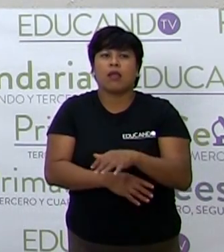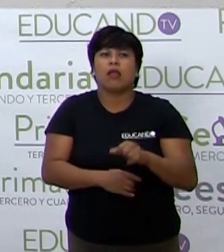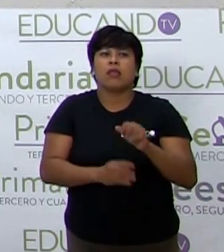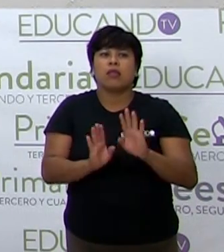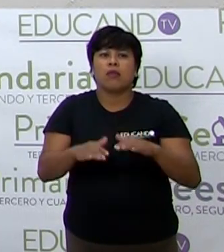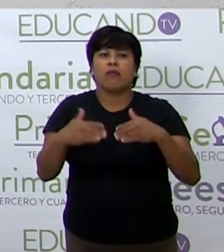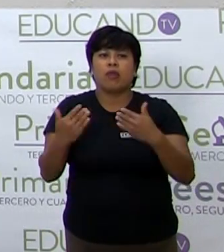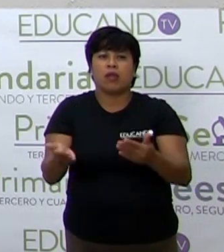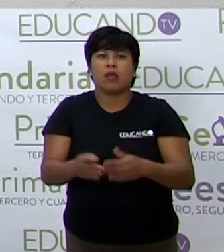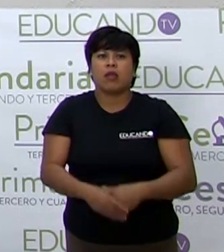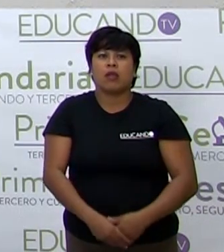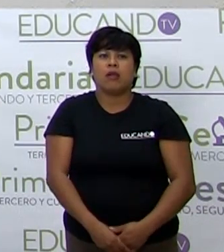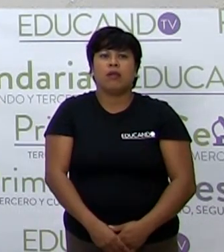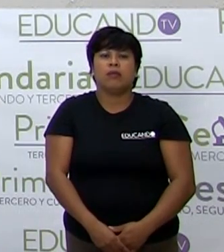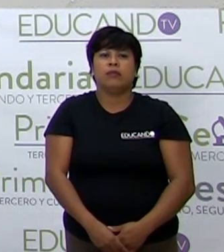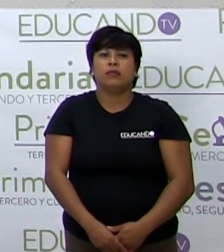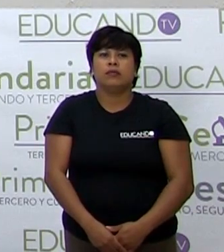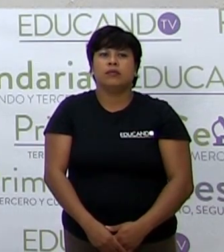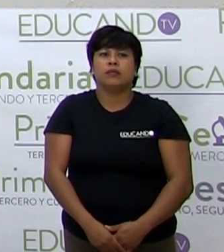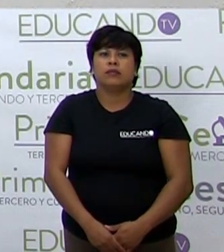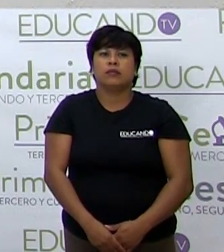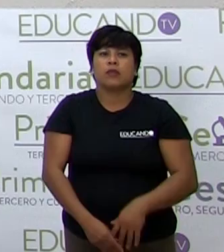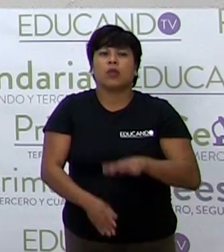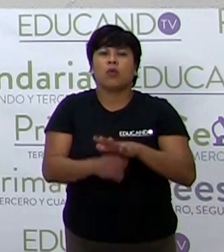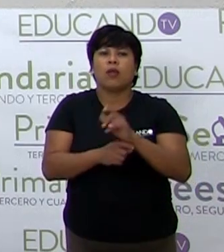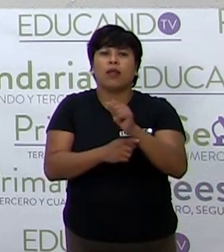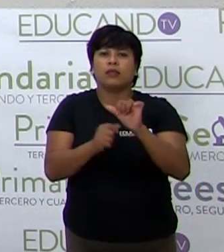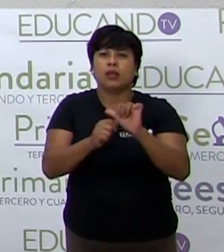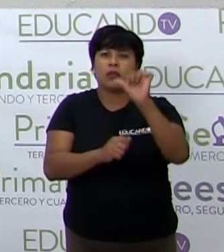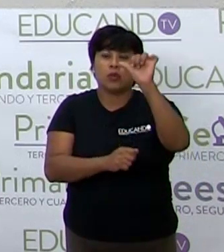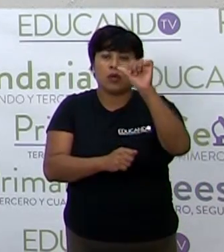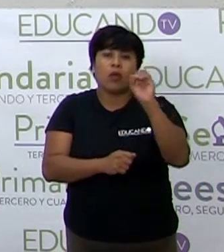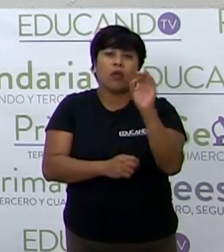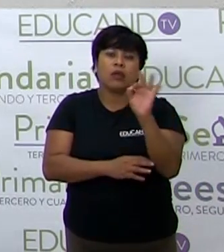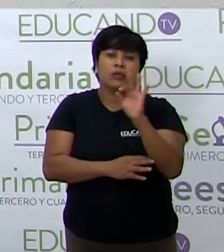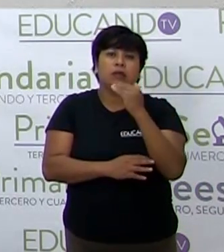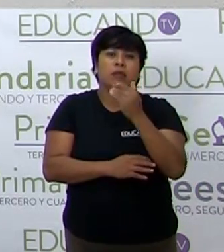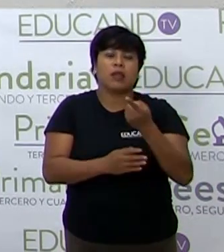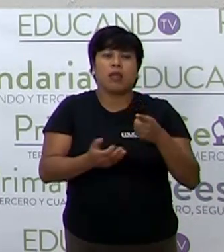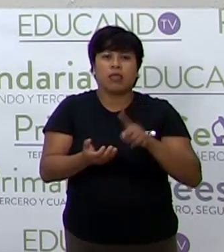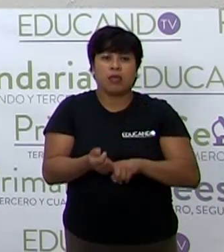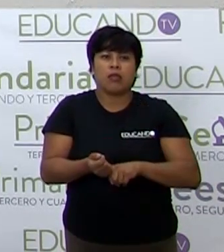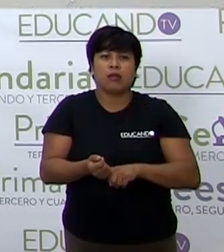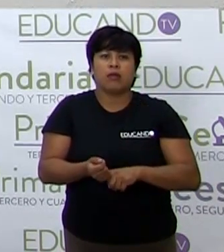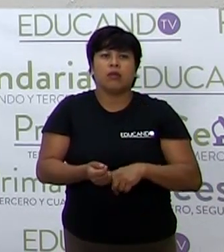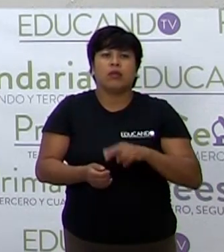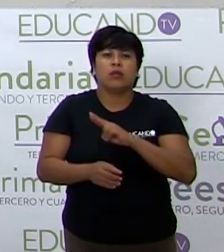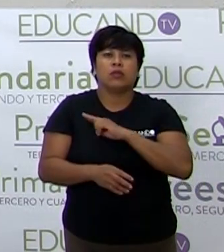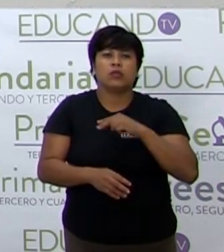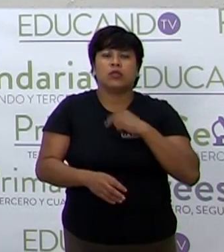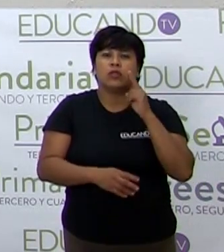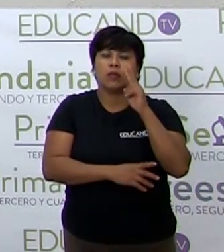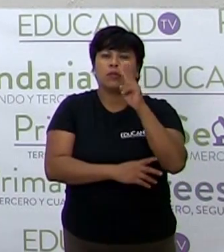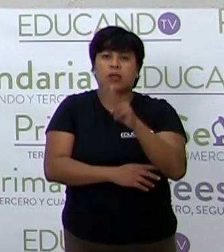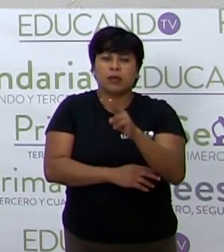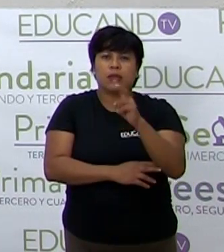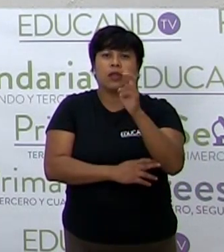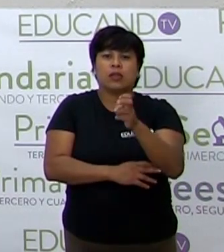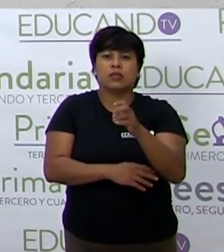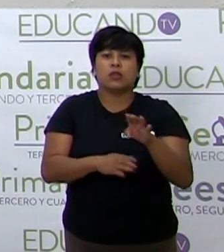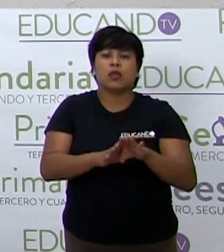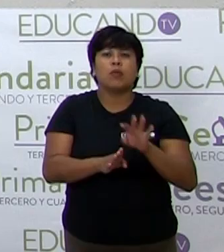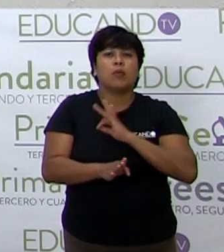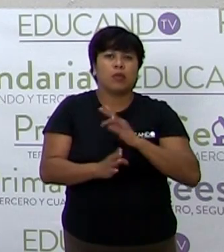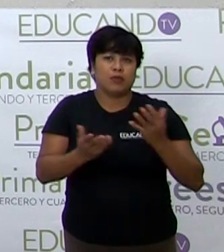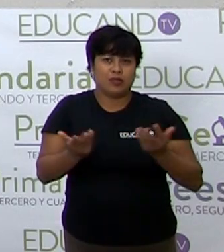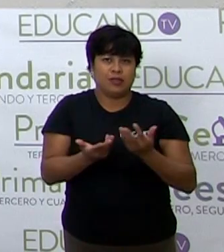de afuera, cuál es la altura, o bien en la parte de adentro, que aquí la voy a trazar, así a punzo nada